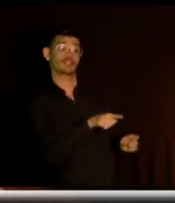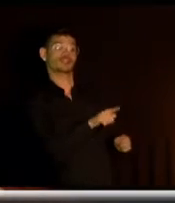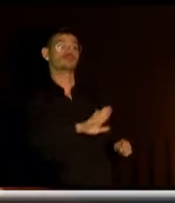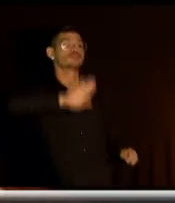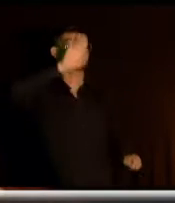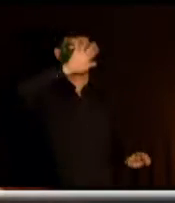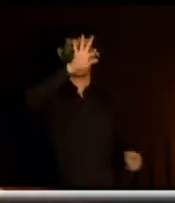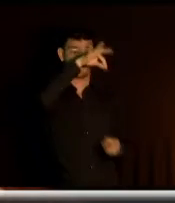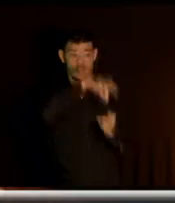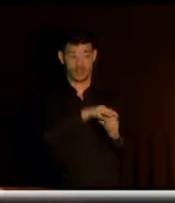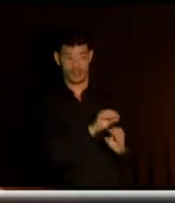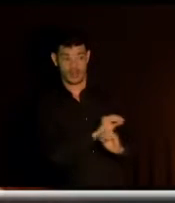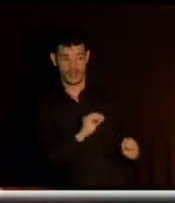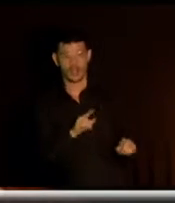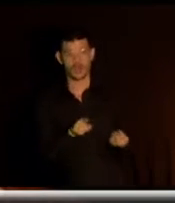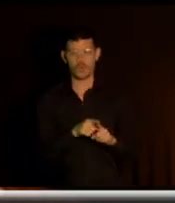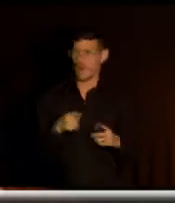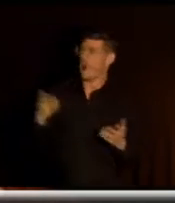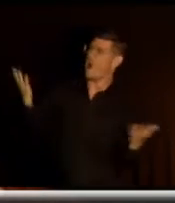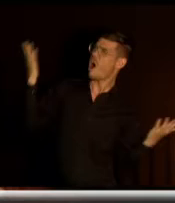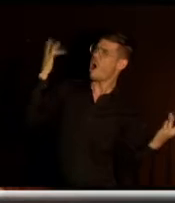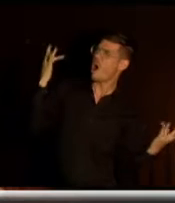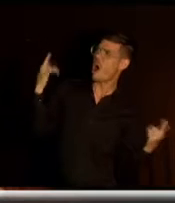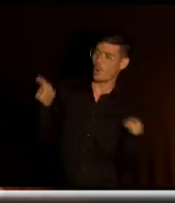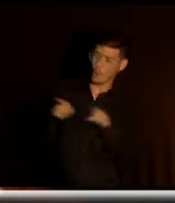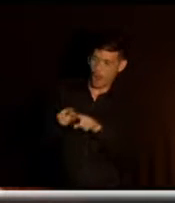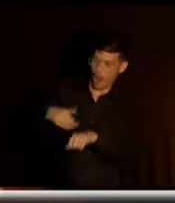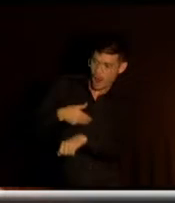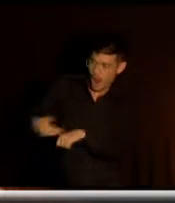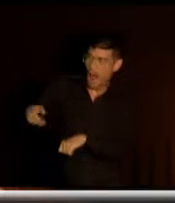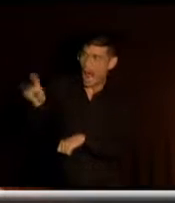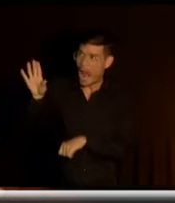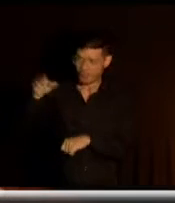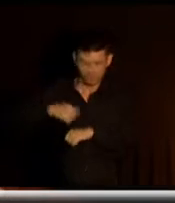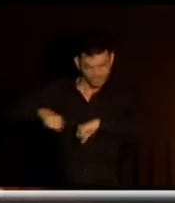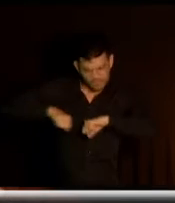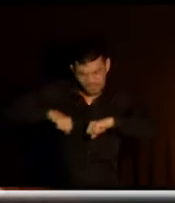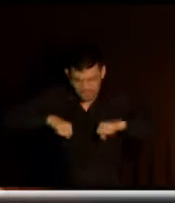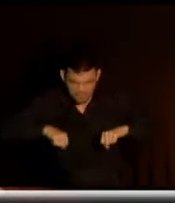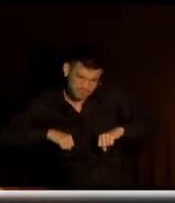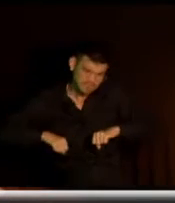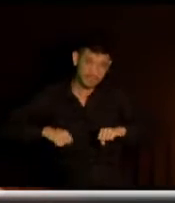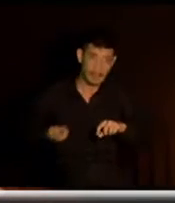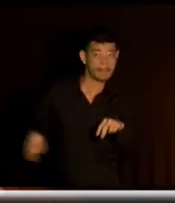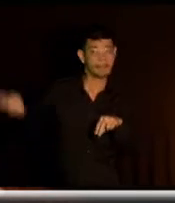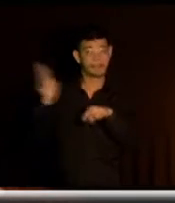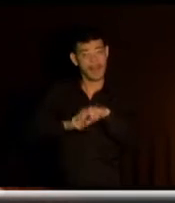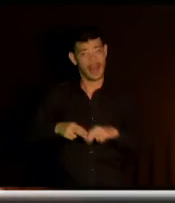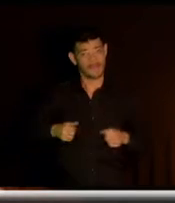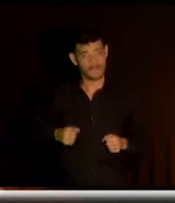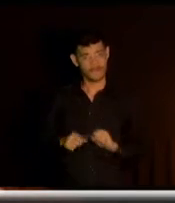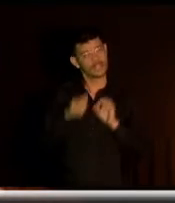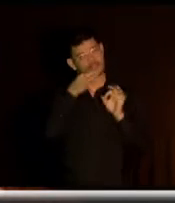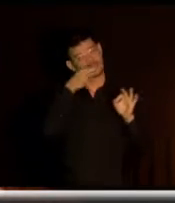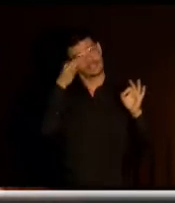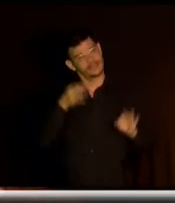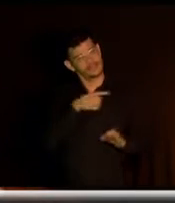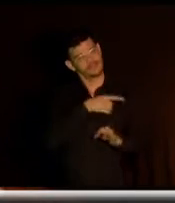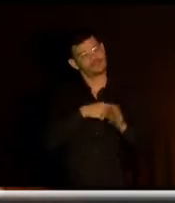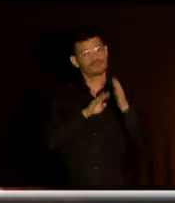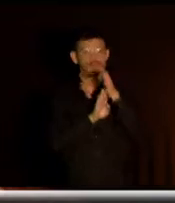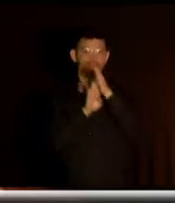para forzarlos o obligarlos a que se esfuercen y realmente desarrollen esta